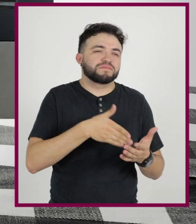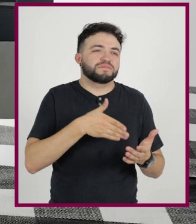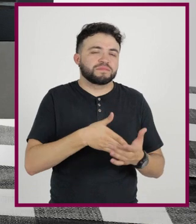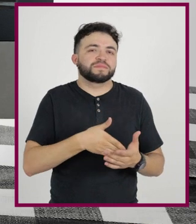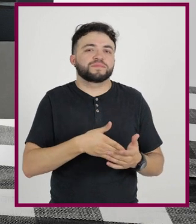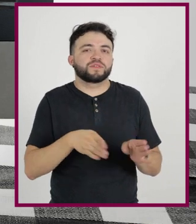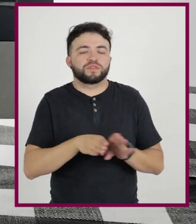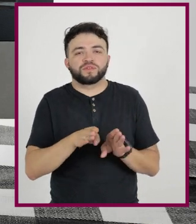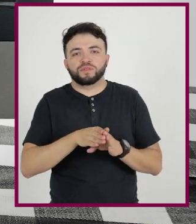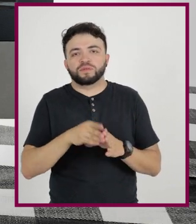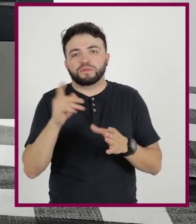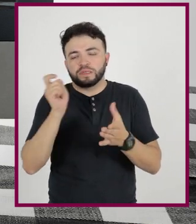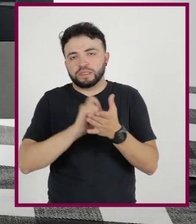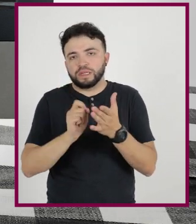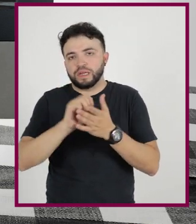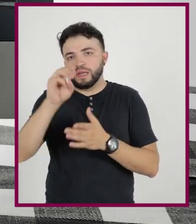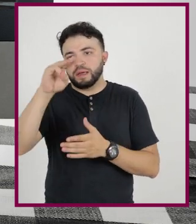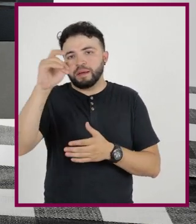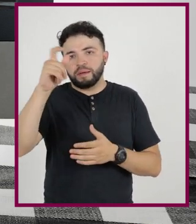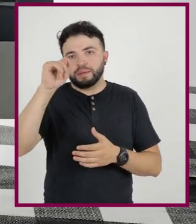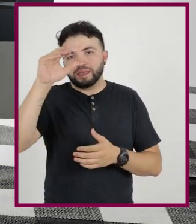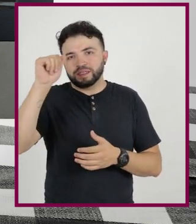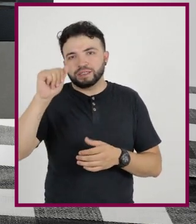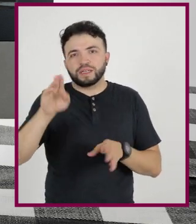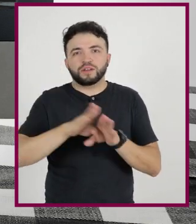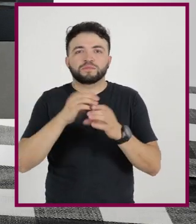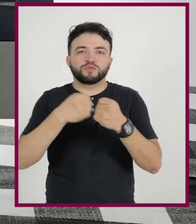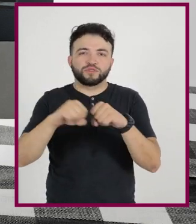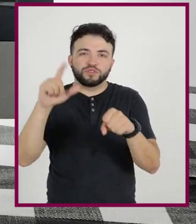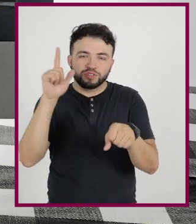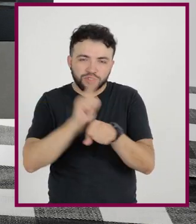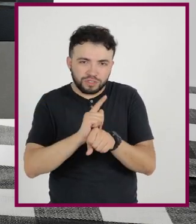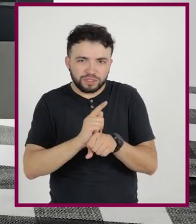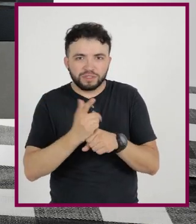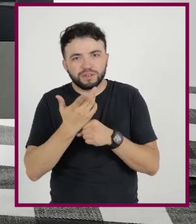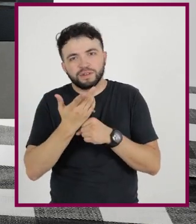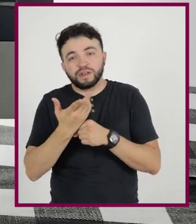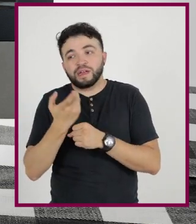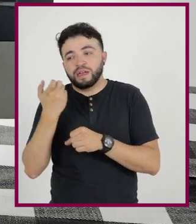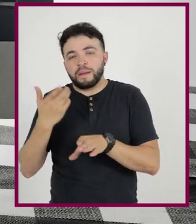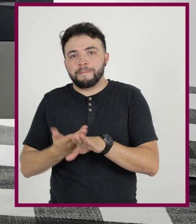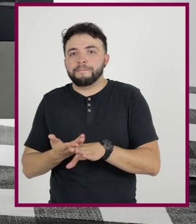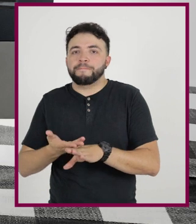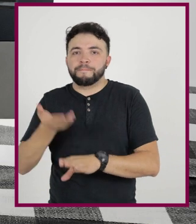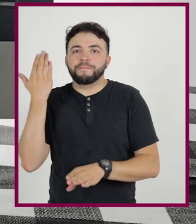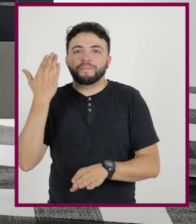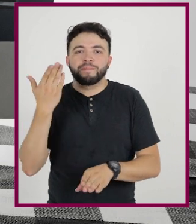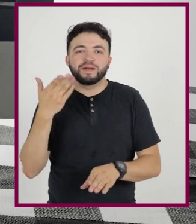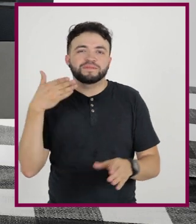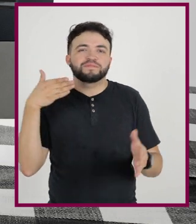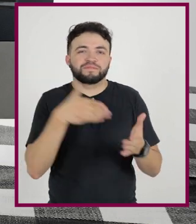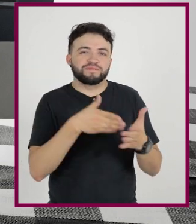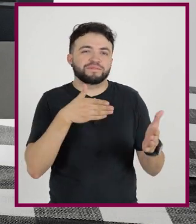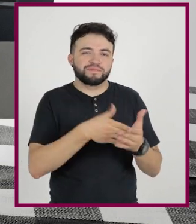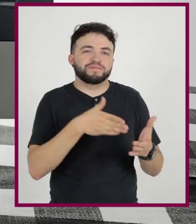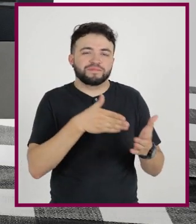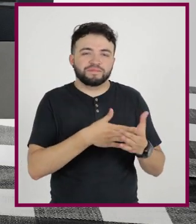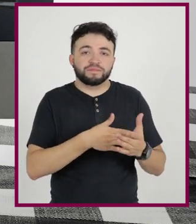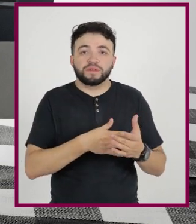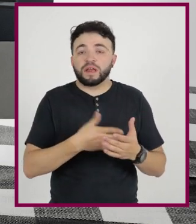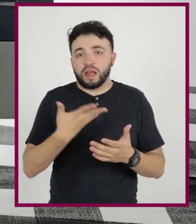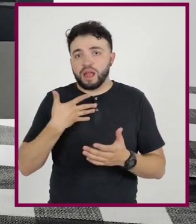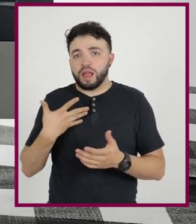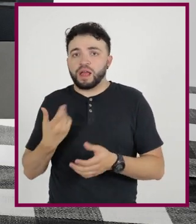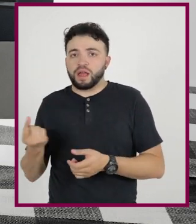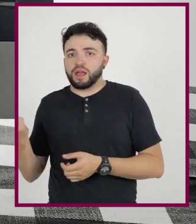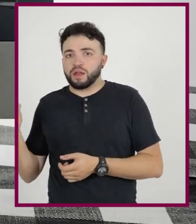el lingüístico o el sociológico. Esos son como unos de los más comunes, aunque también